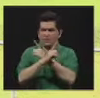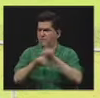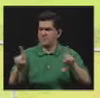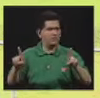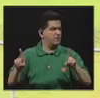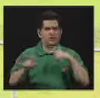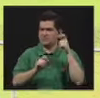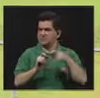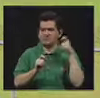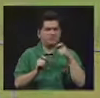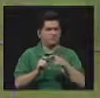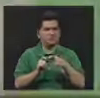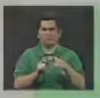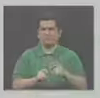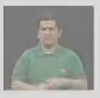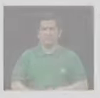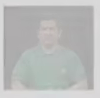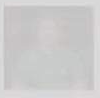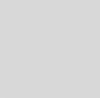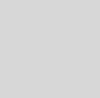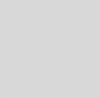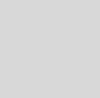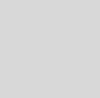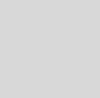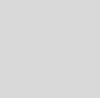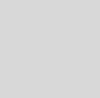no es una democracia exactamente.